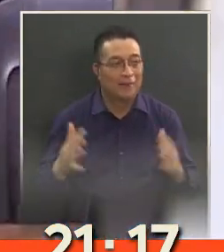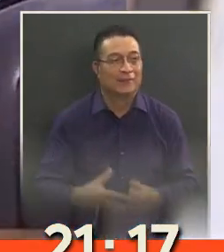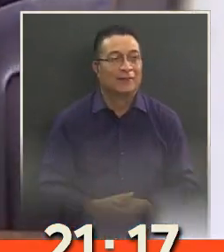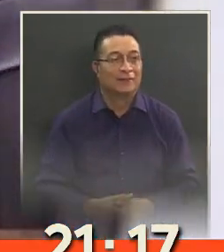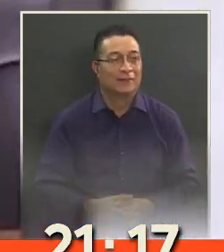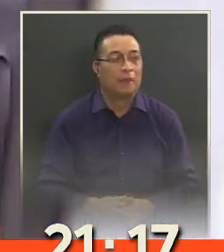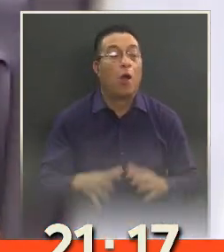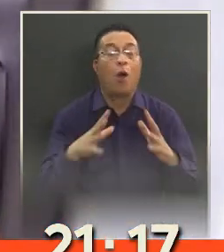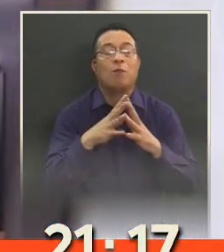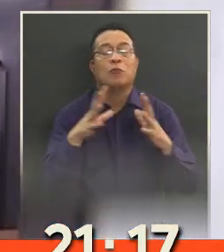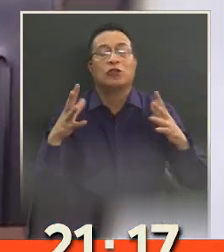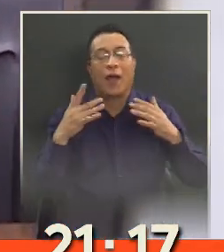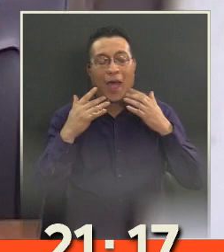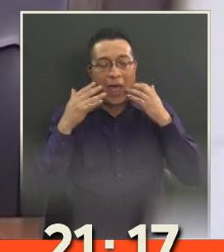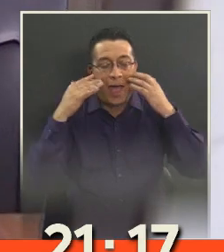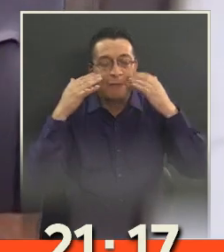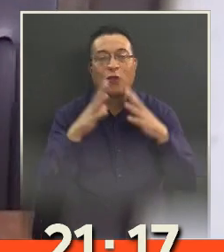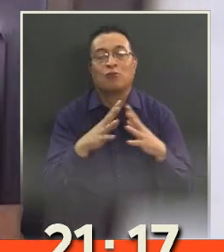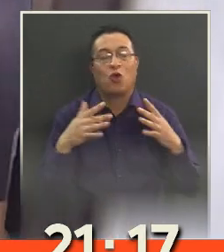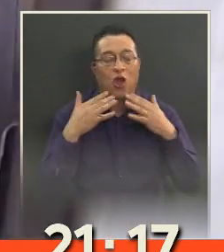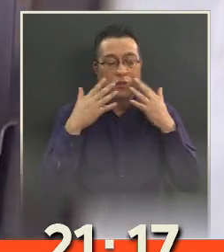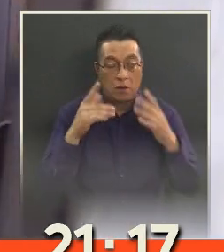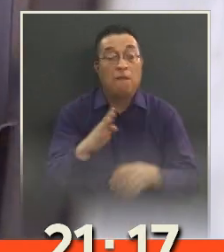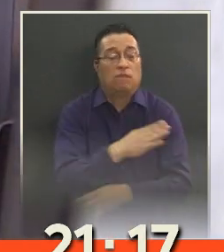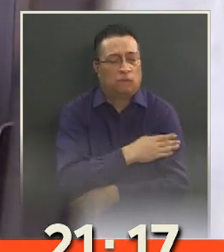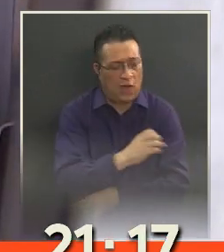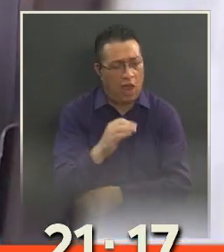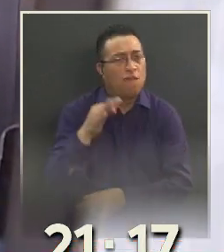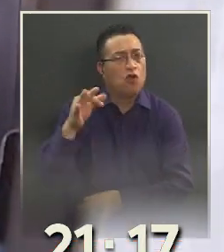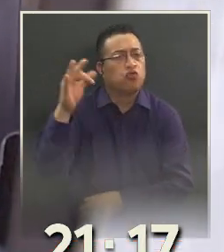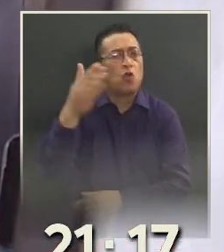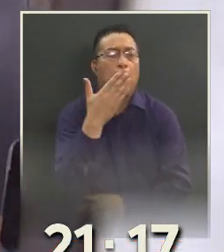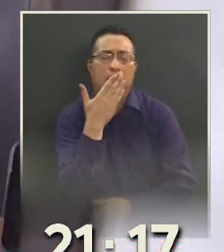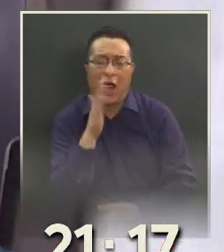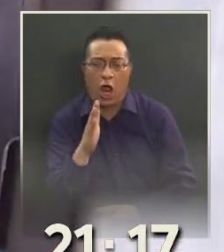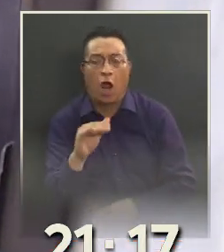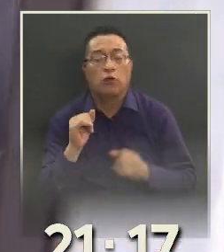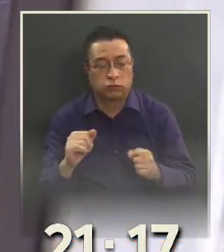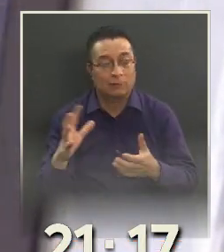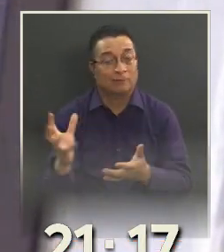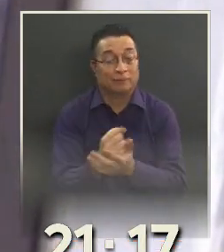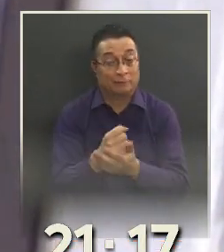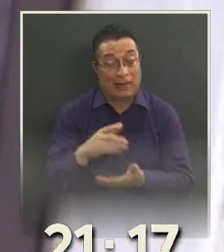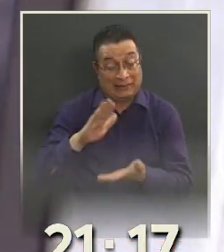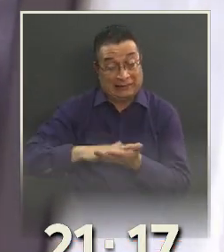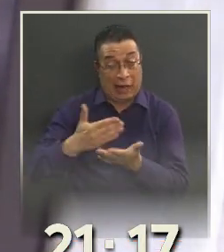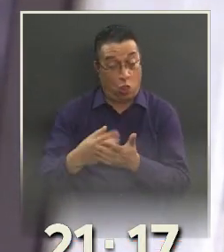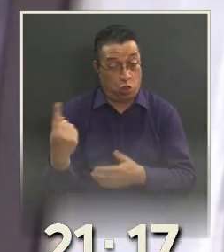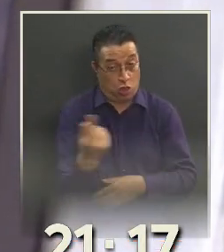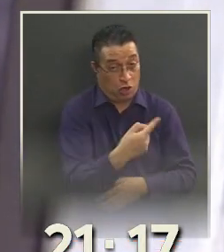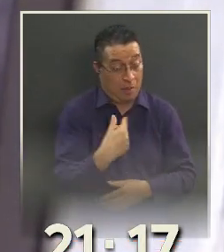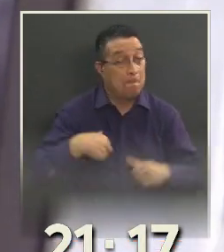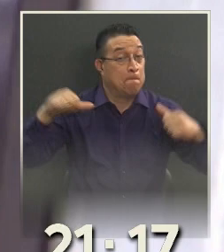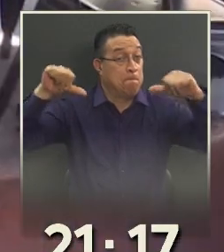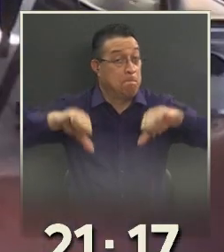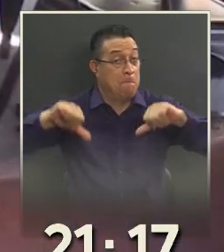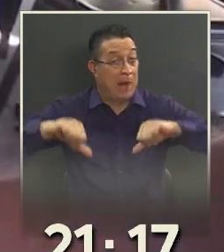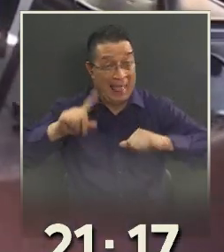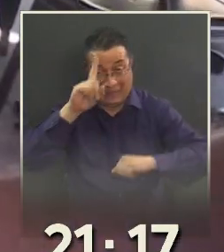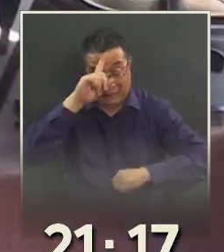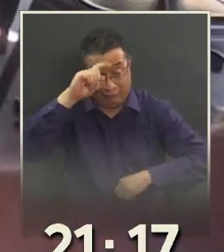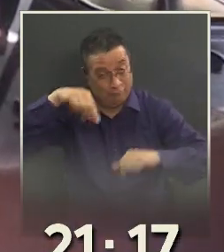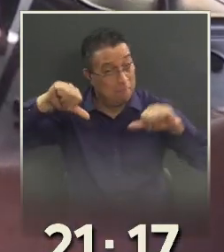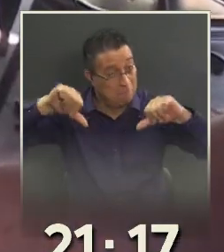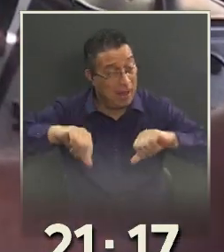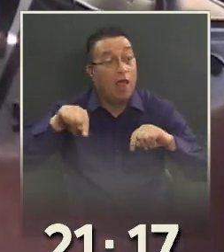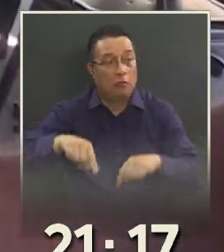Mucha emoción. Sí, y esperanza y que nos ayude al área de la salud, que estamos muy mal y queremos que nos apoye. Es algo